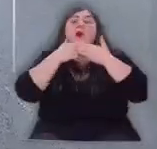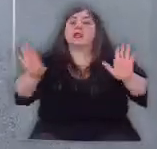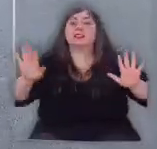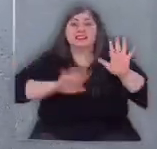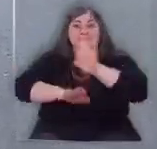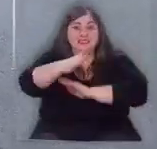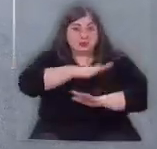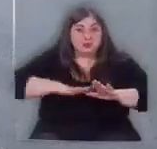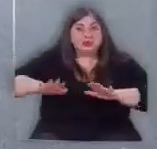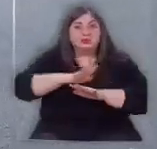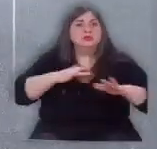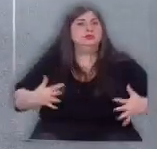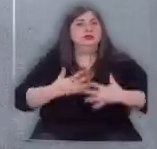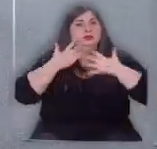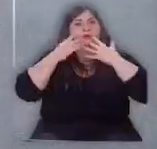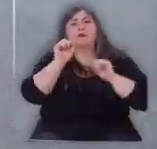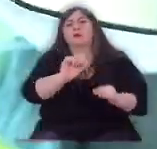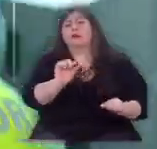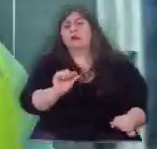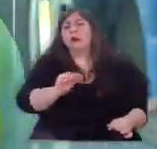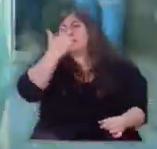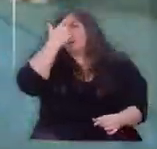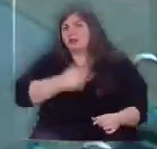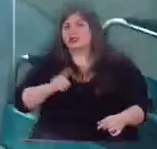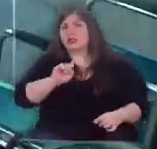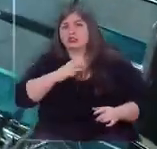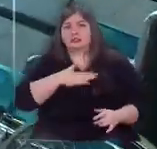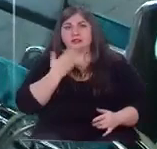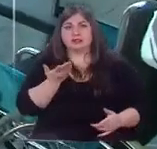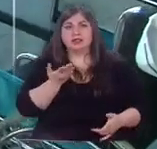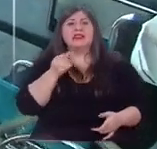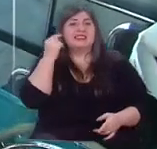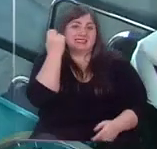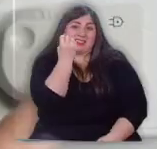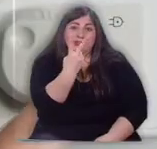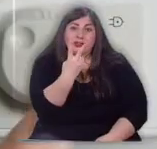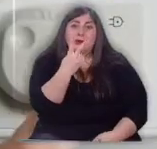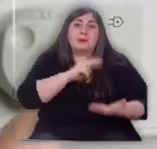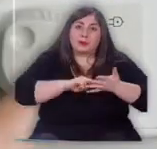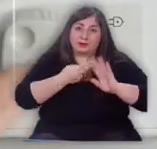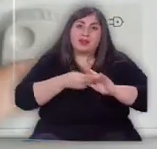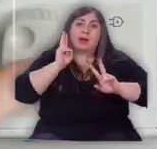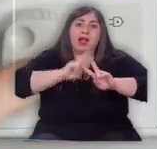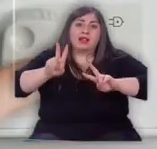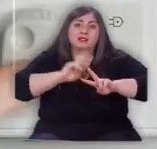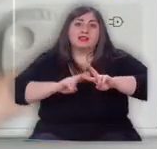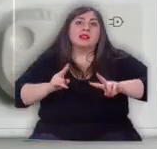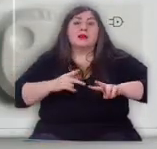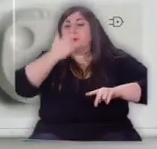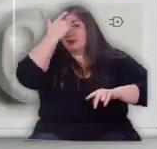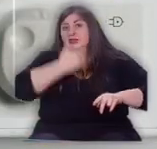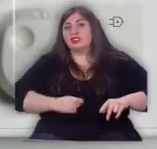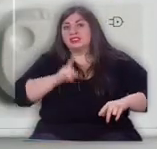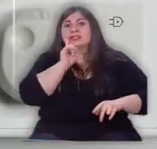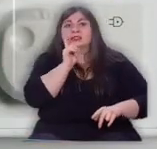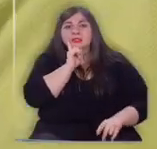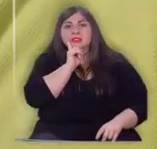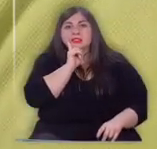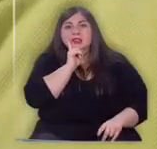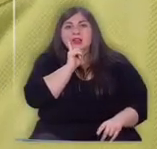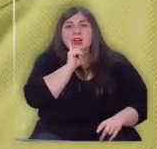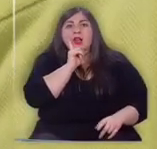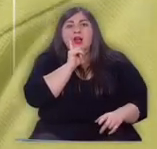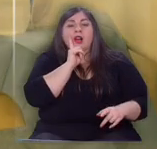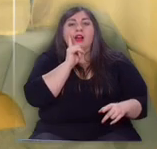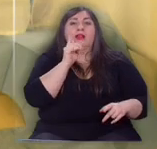situación, los síntomas pueden ser muy leves y la persona no percibirlos. Esas dos cuestiones hacen que, aunque la persona tenga un alta